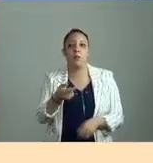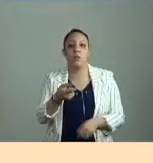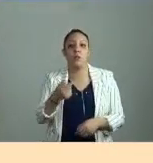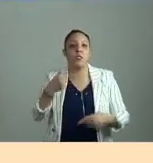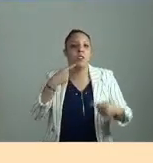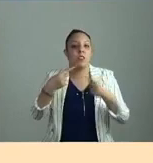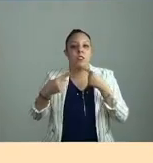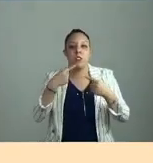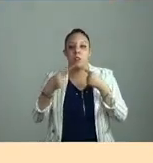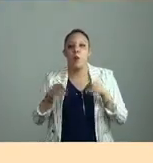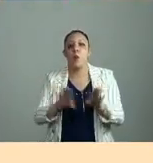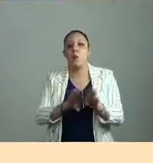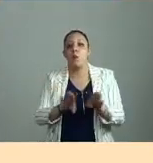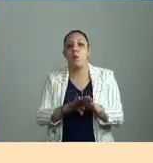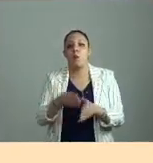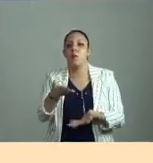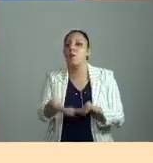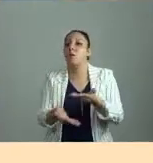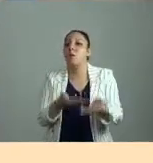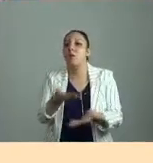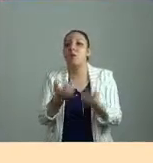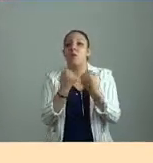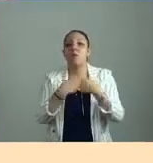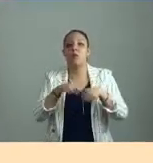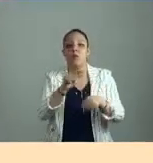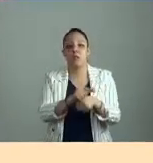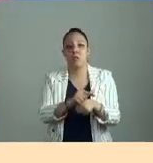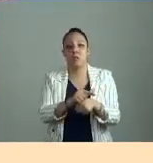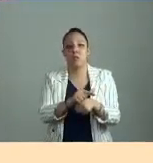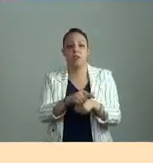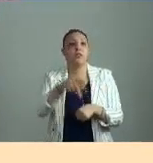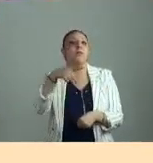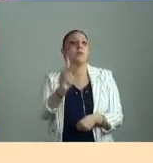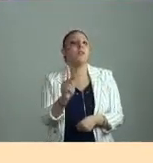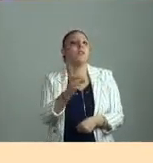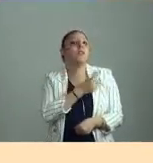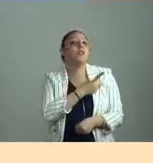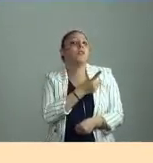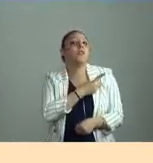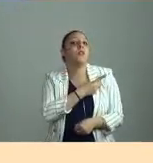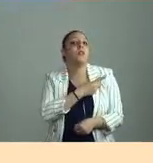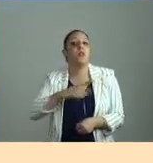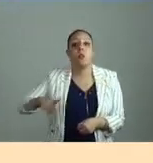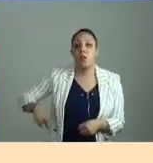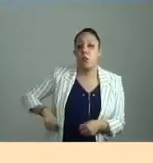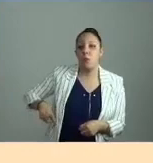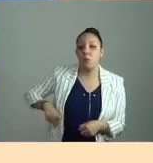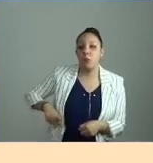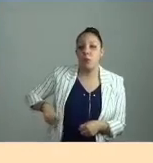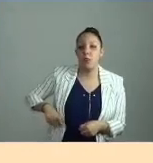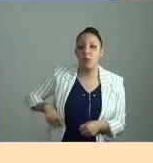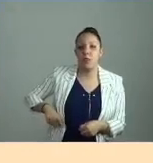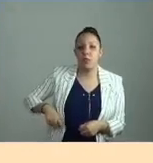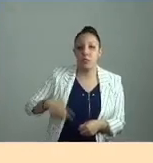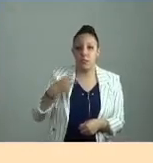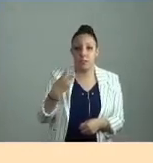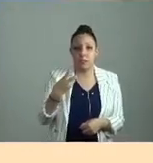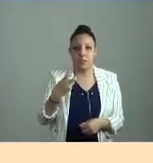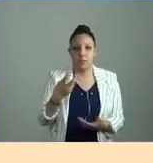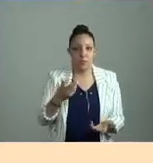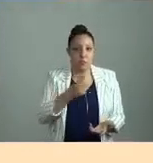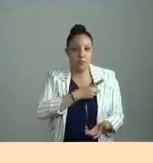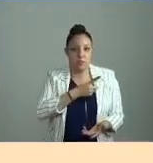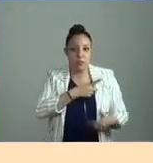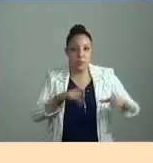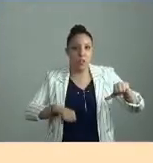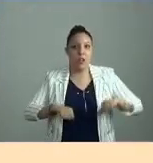social no es solamente reemplazar el estado no es una actividad política sino vamos a garantizar